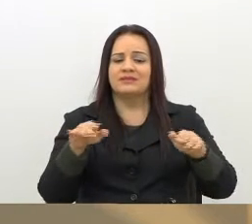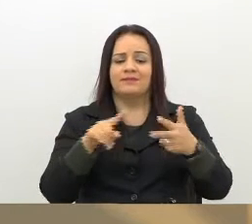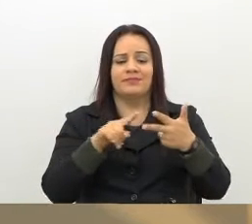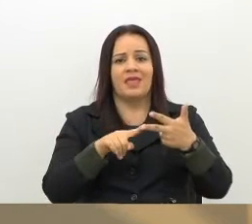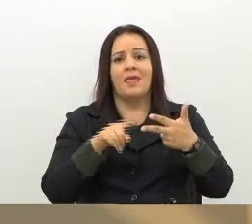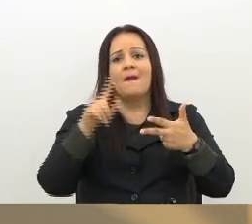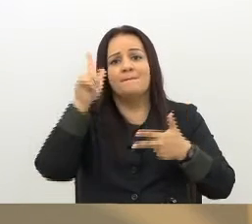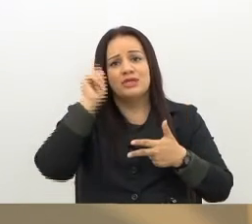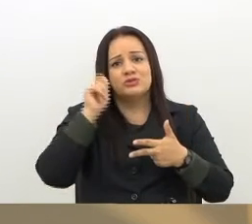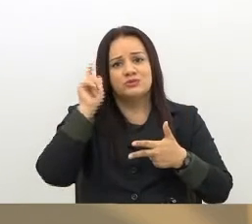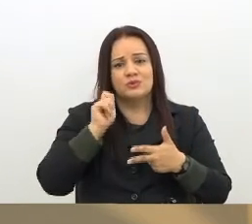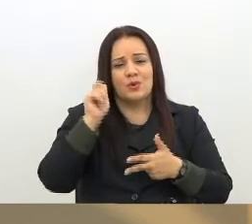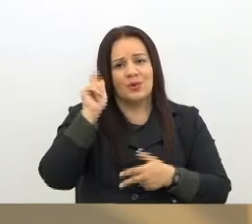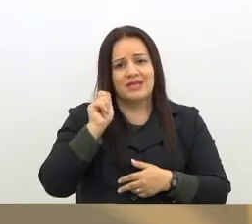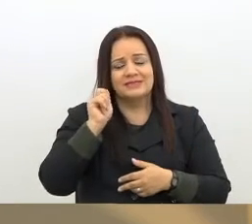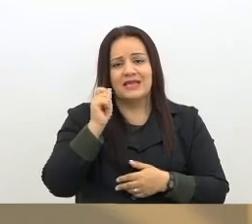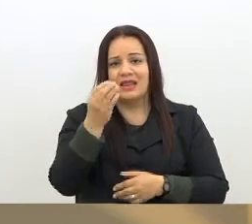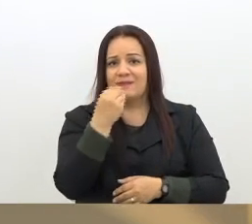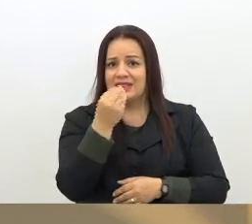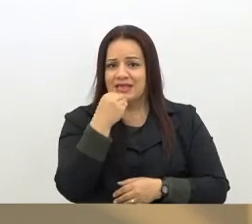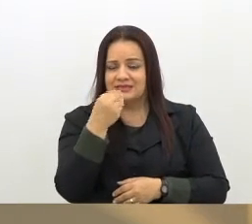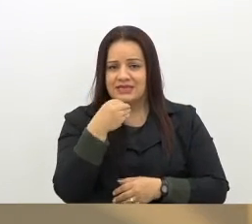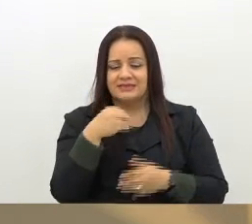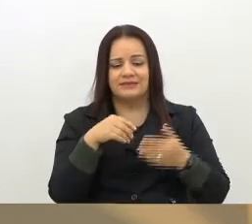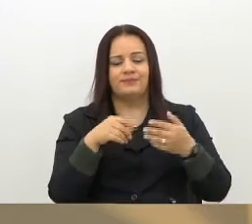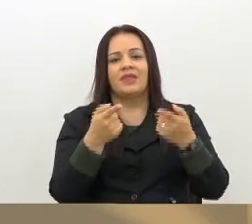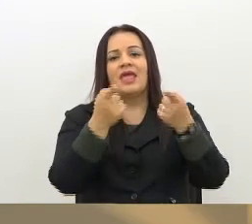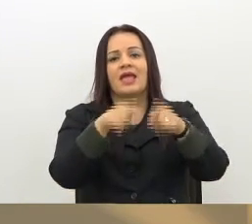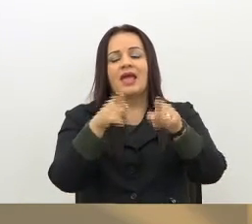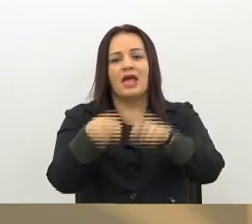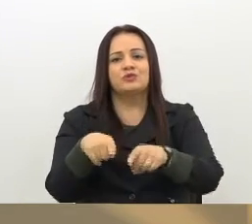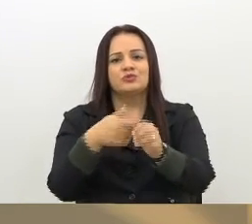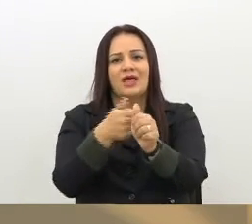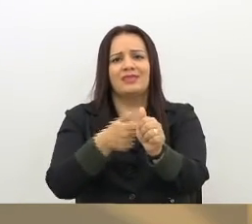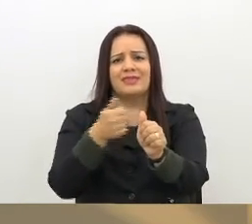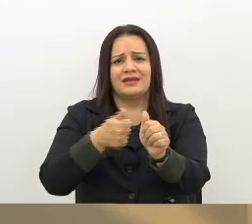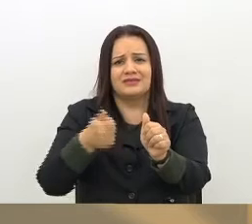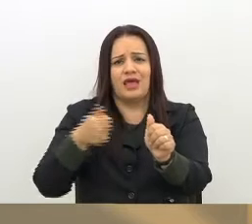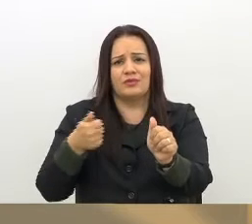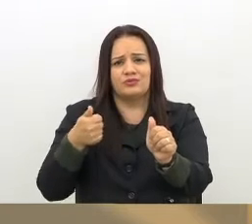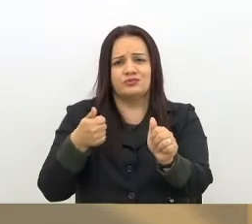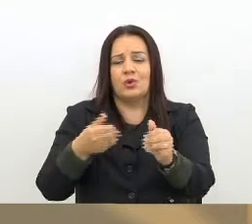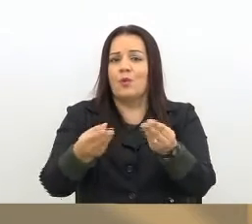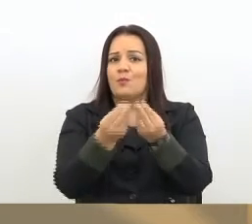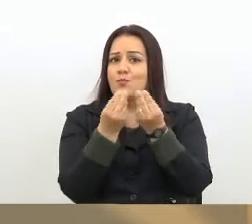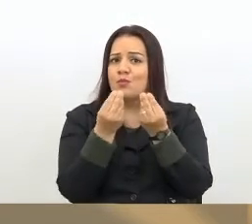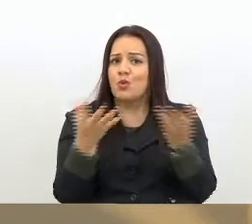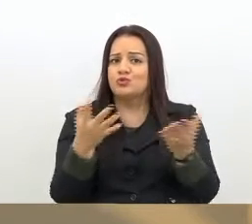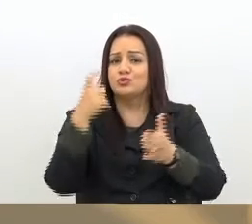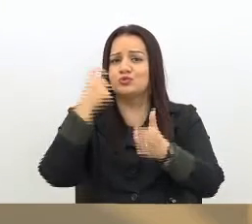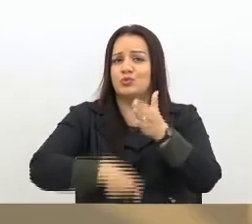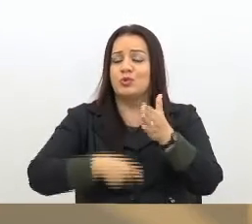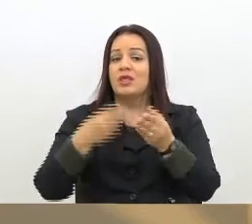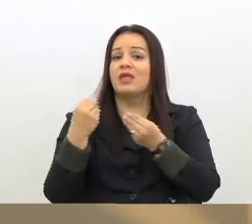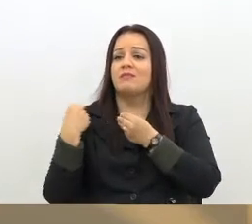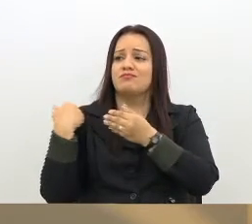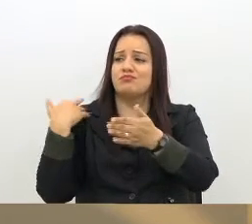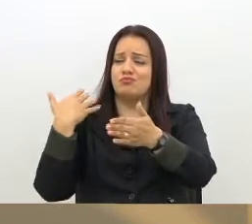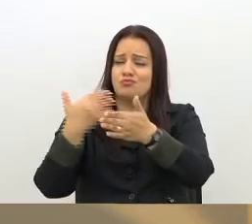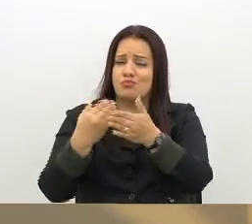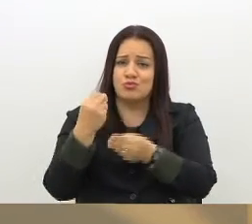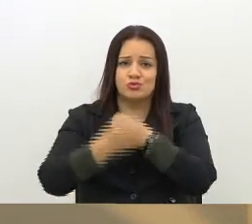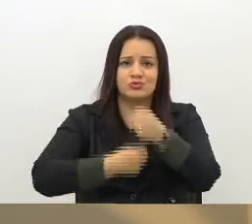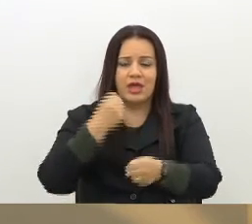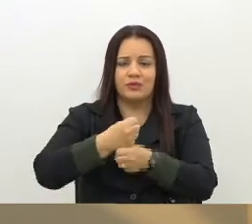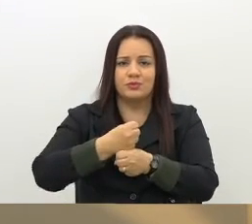alimenticias. Los casos atrasados son muchos y muy duros y de muchos años.